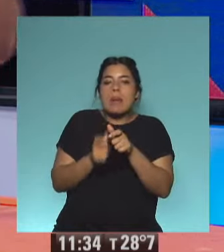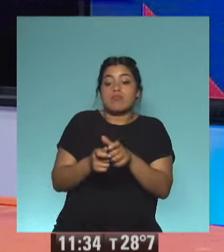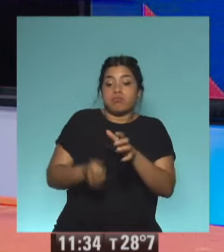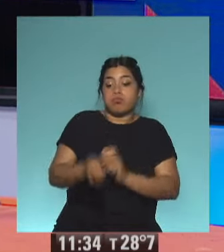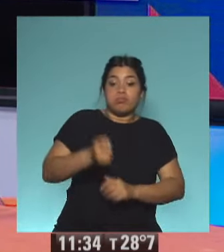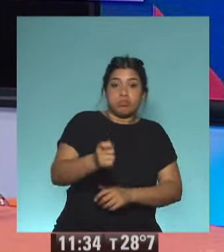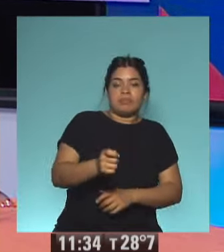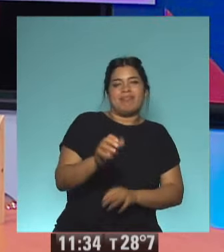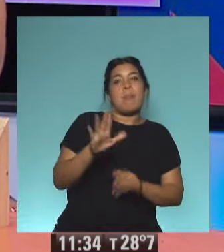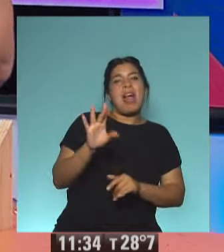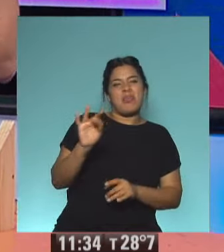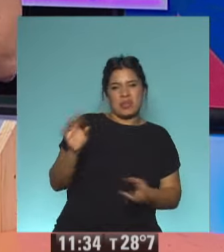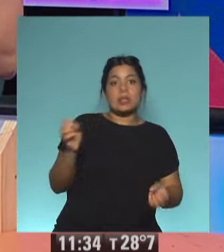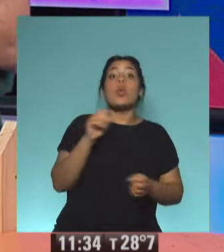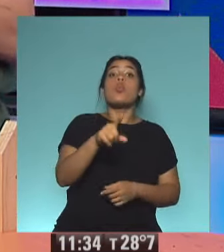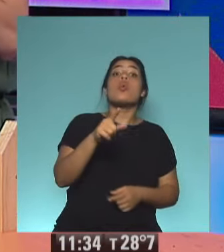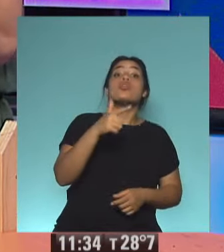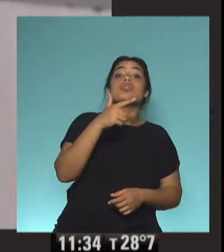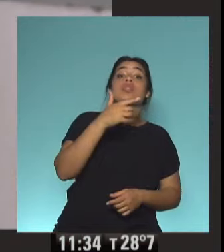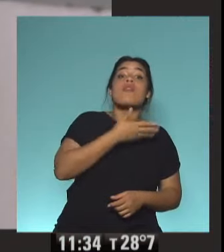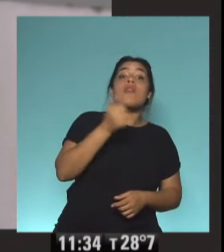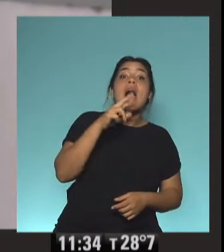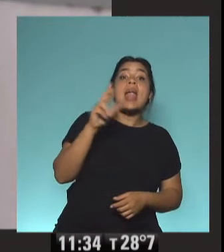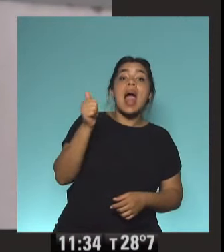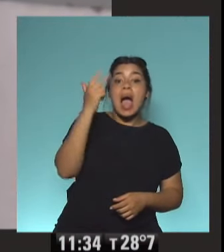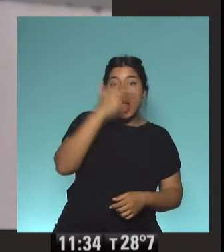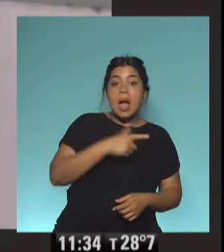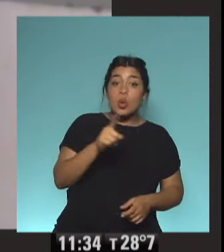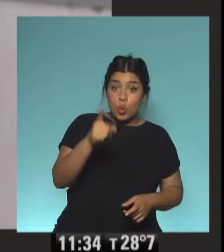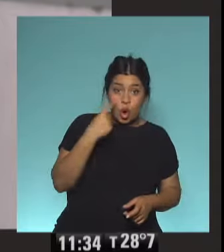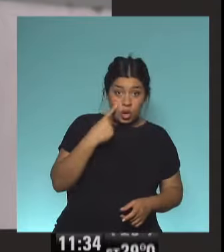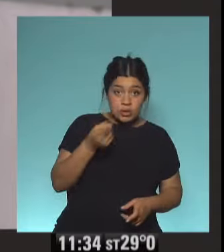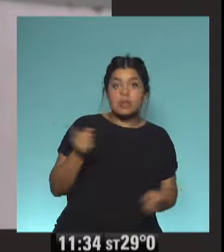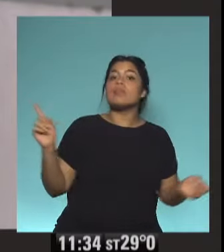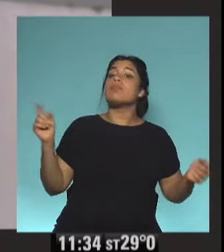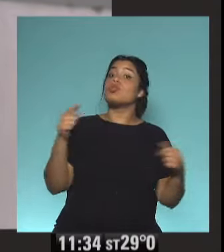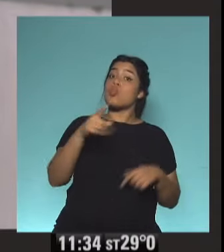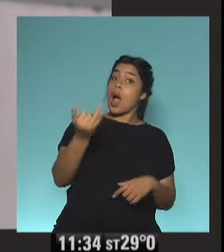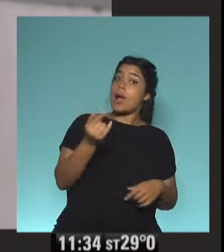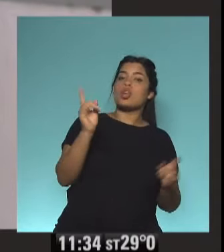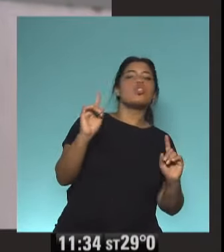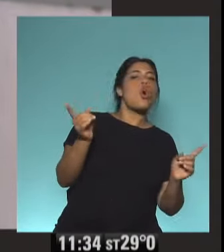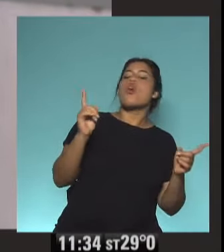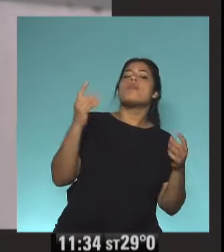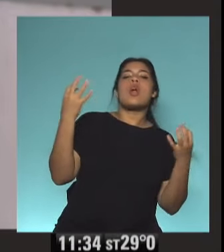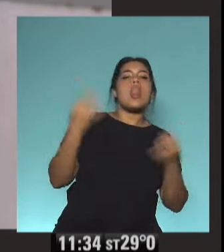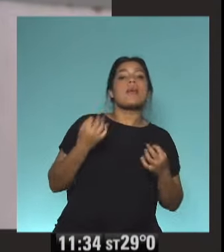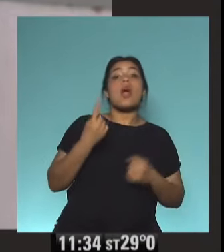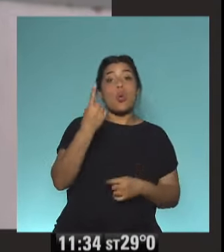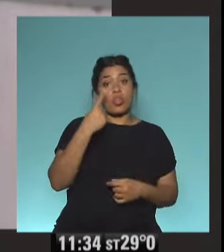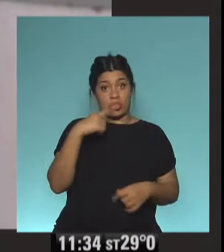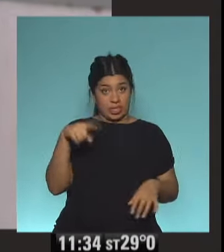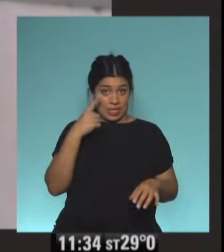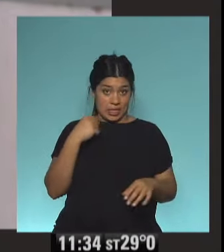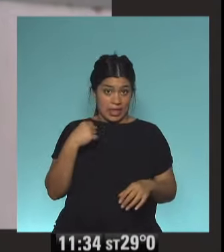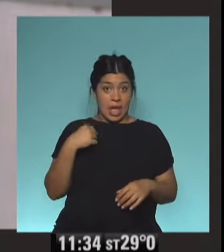conocías el balero? ¿Tenés un balero en tu casa? No, pero en el jardín hicimos un día, en